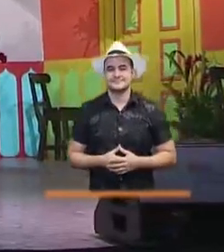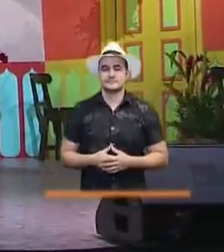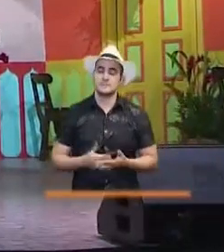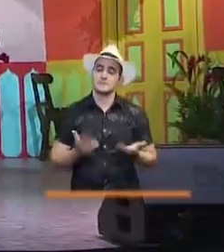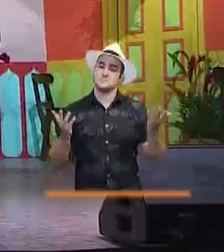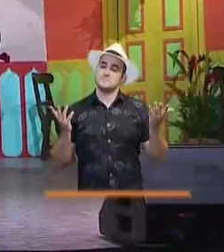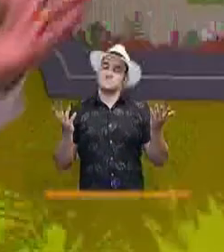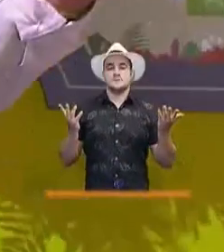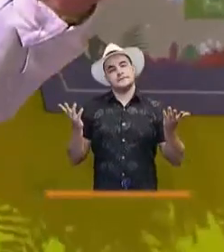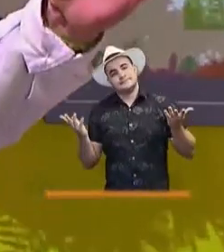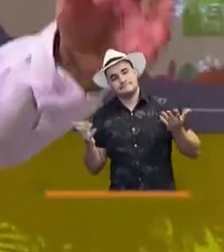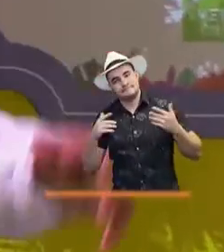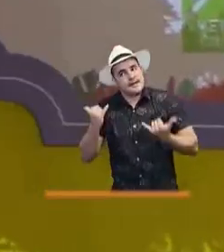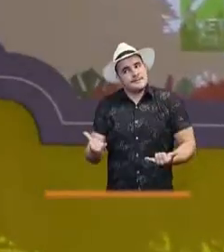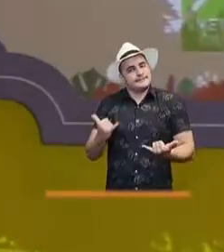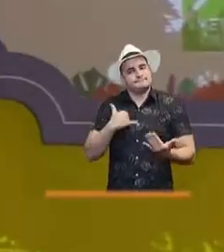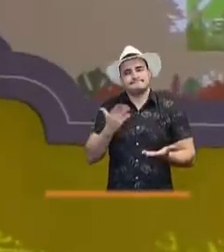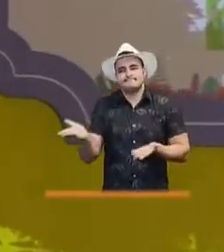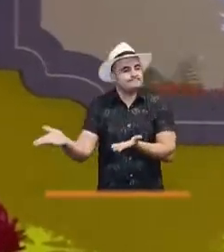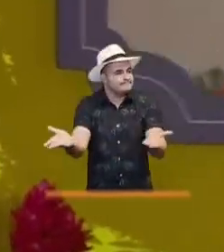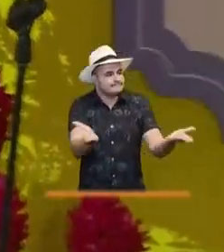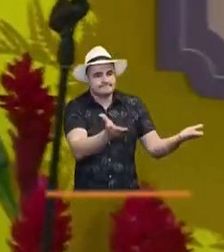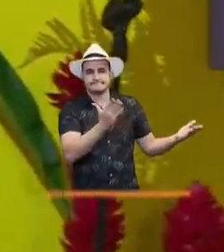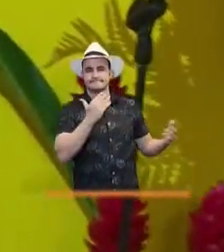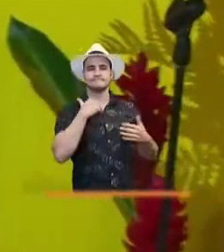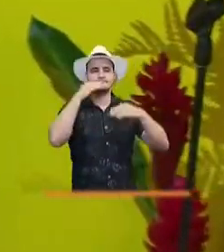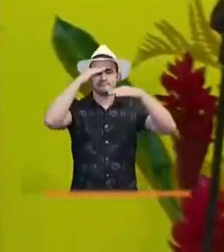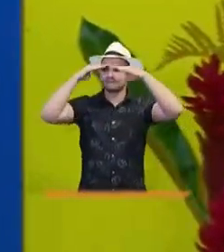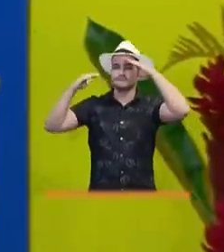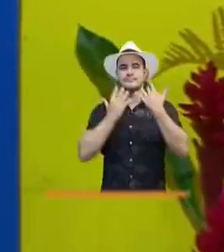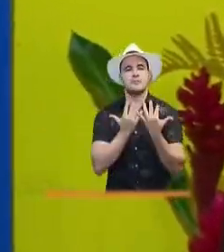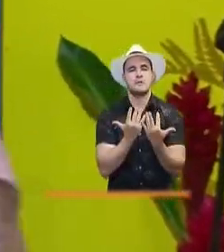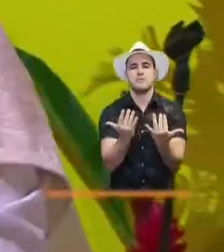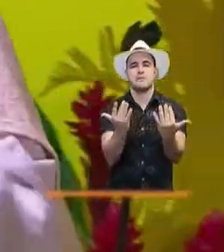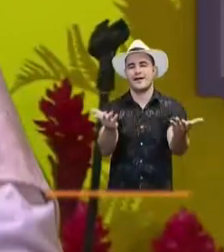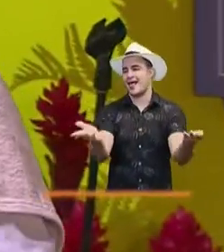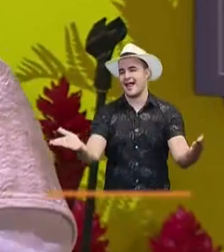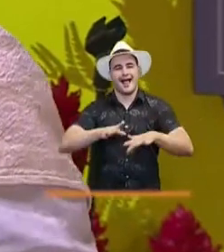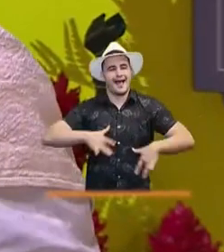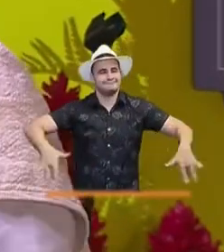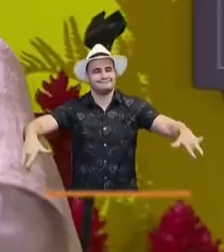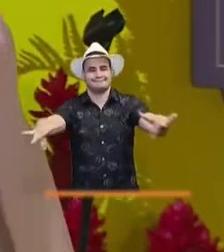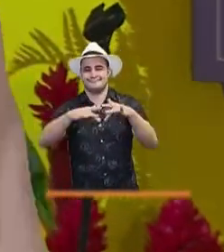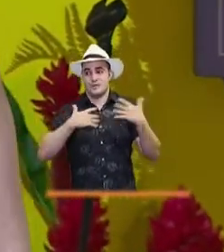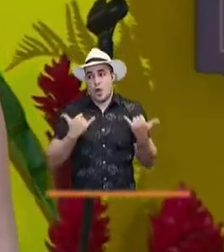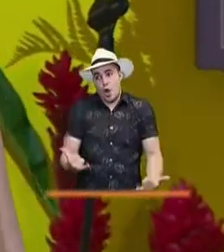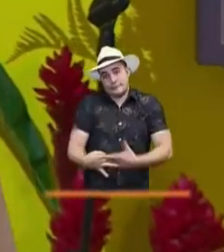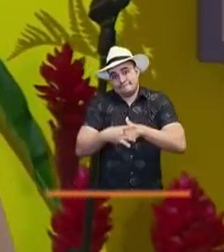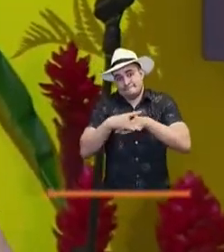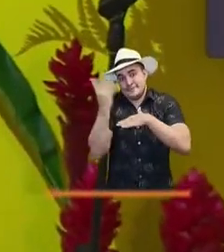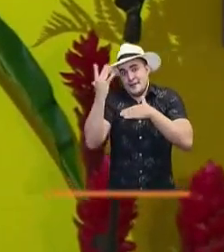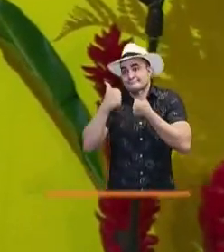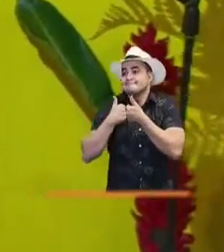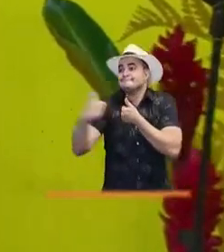Pero ahora no tenemos al frente las multitudes, porque solo